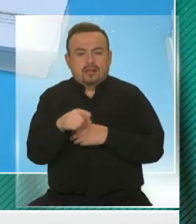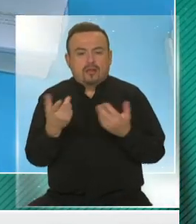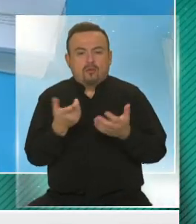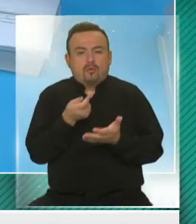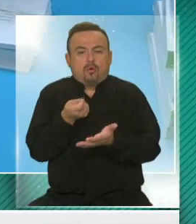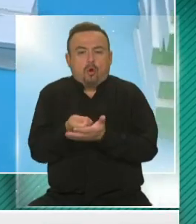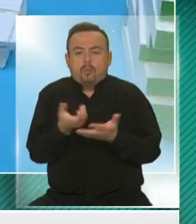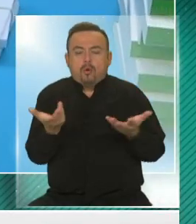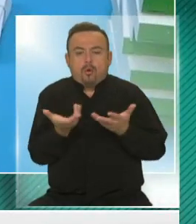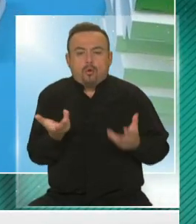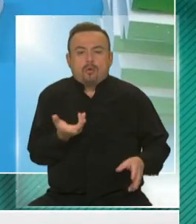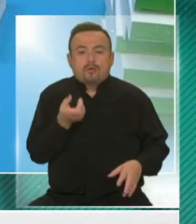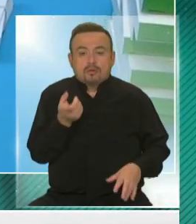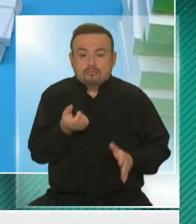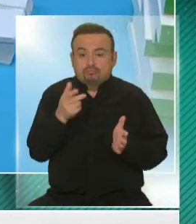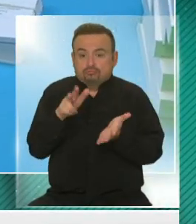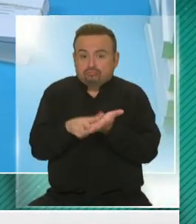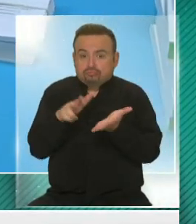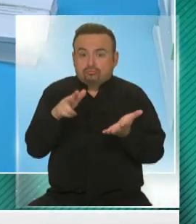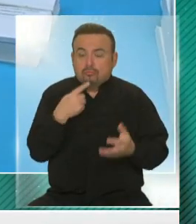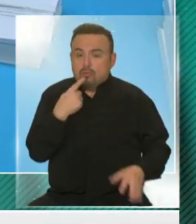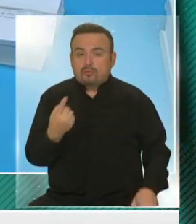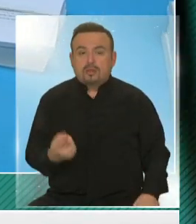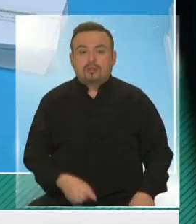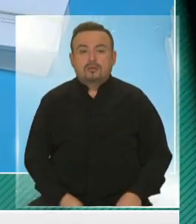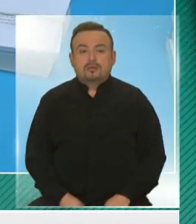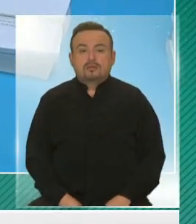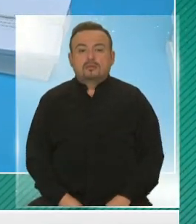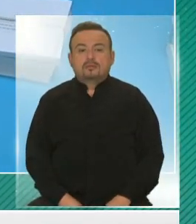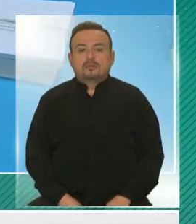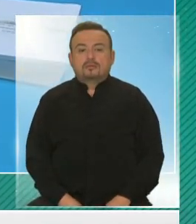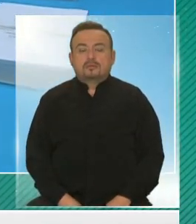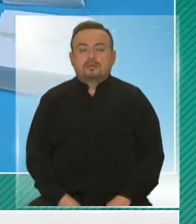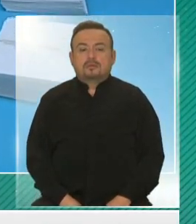kit? Y además, ¿si está certificado?